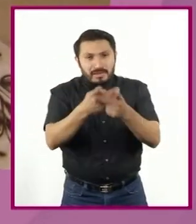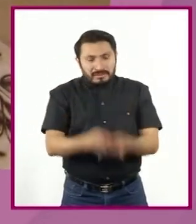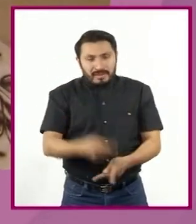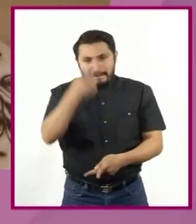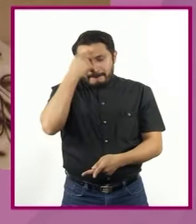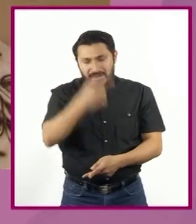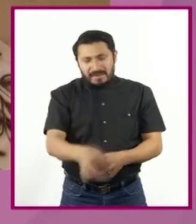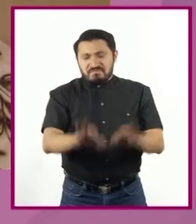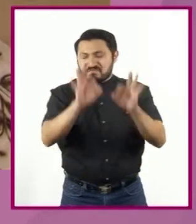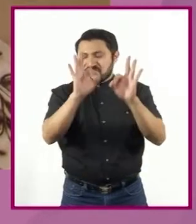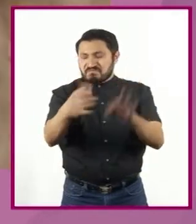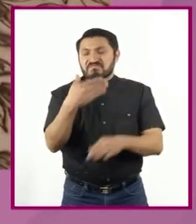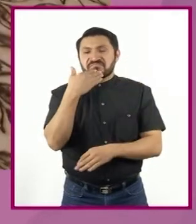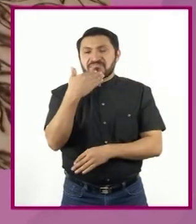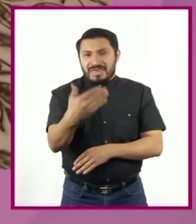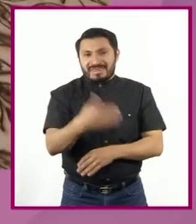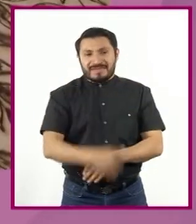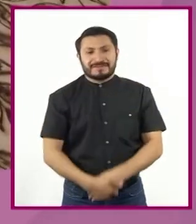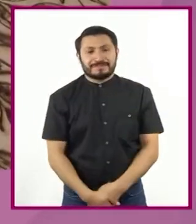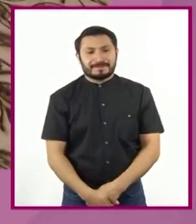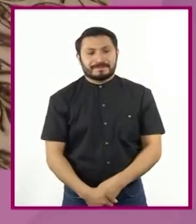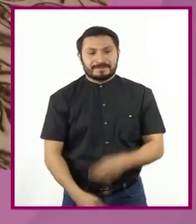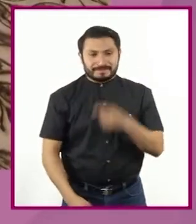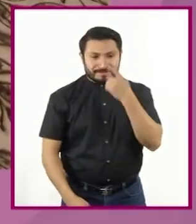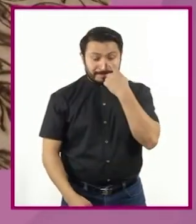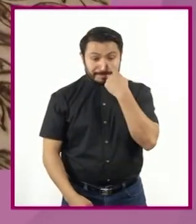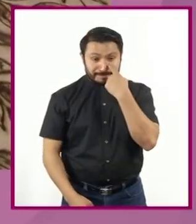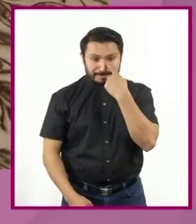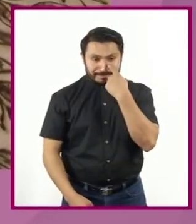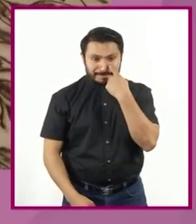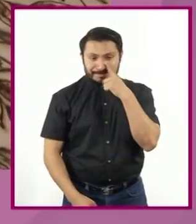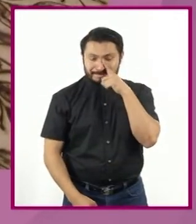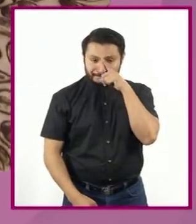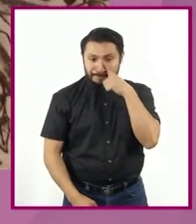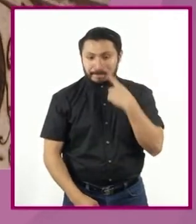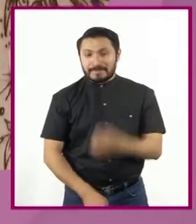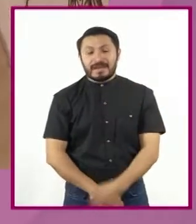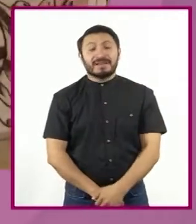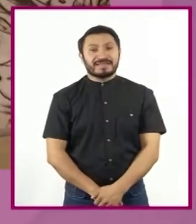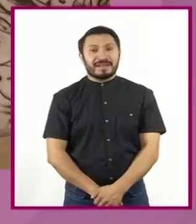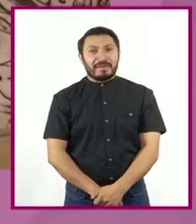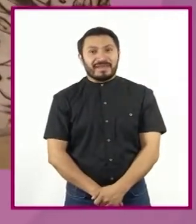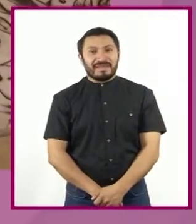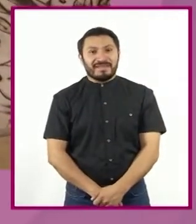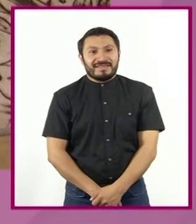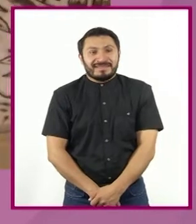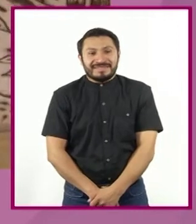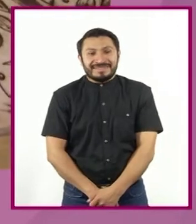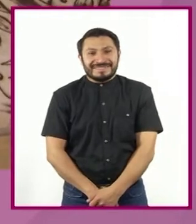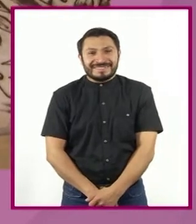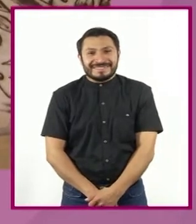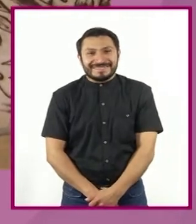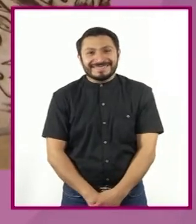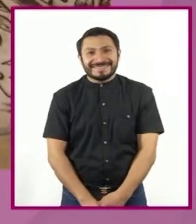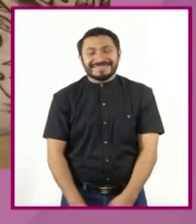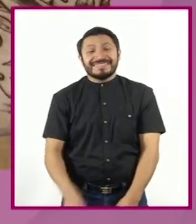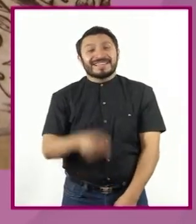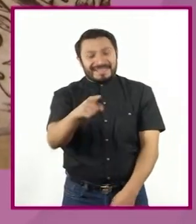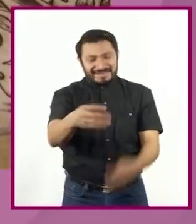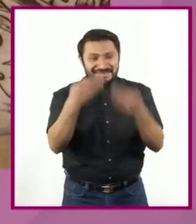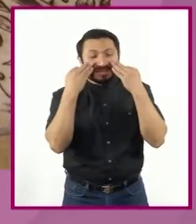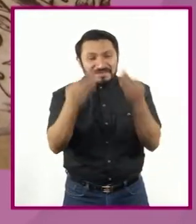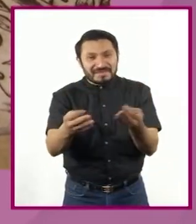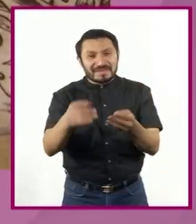buen resultado. Como pueden ver, Escribir